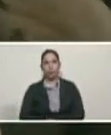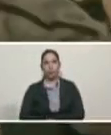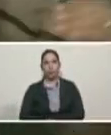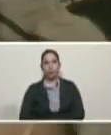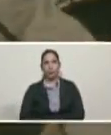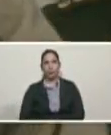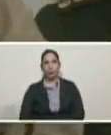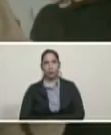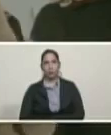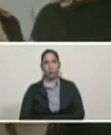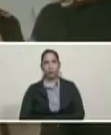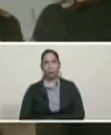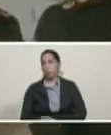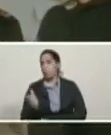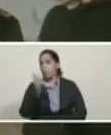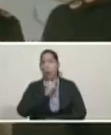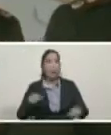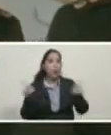No ha habido un líder como él.